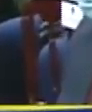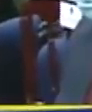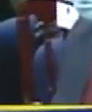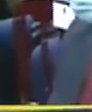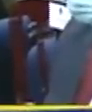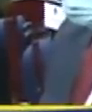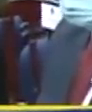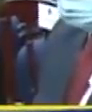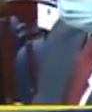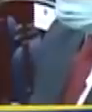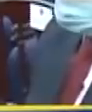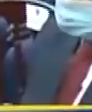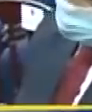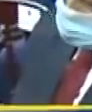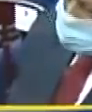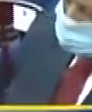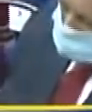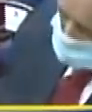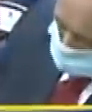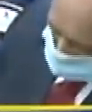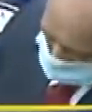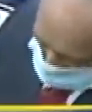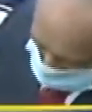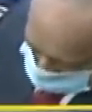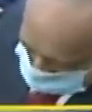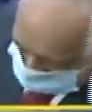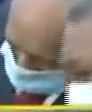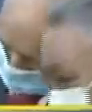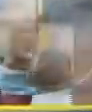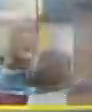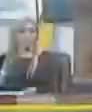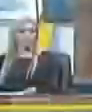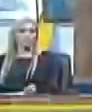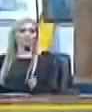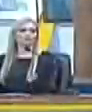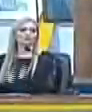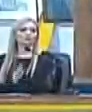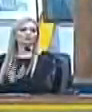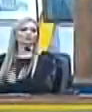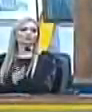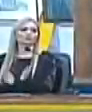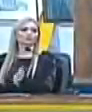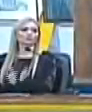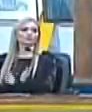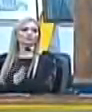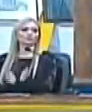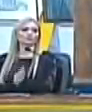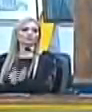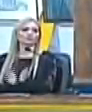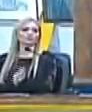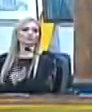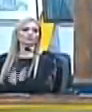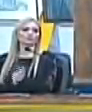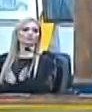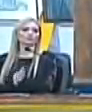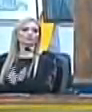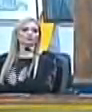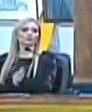de venezuela allí entonces comienza esta sesión especial que está dirigida por el